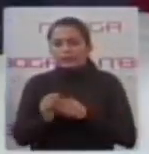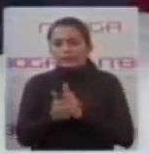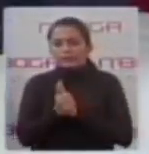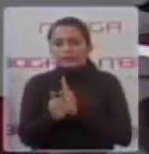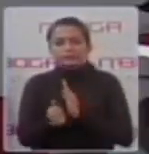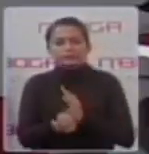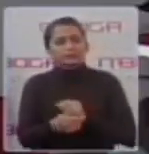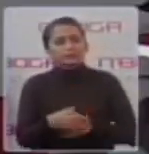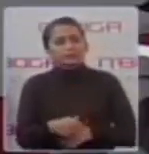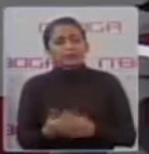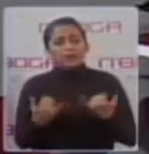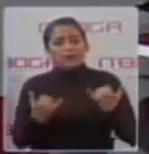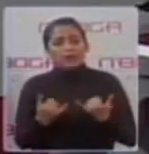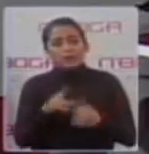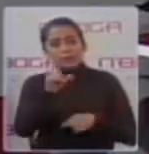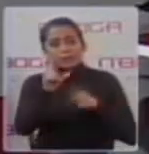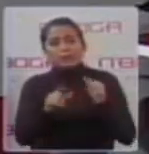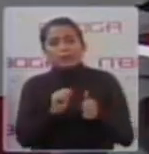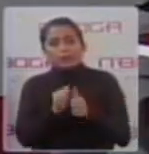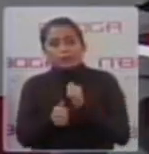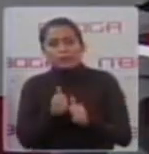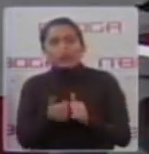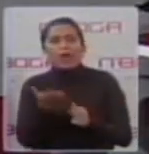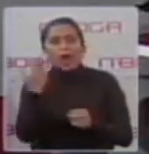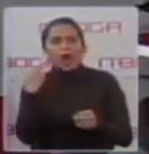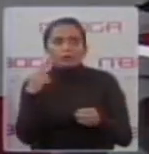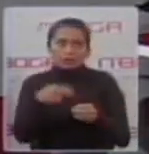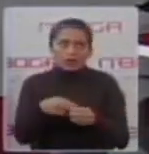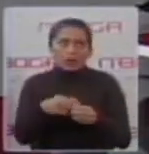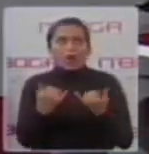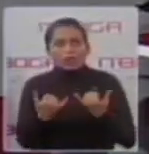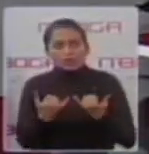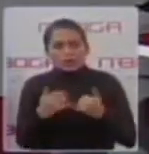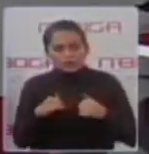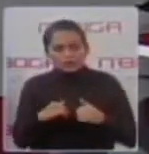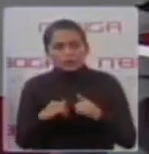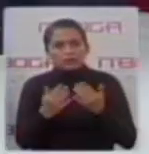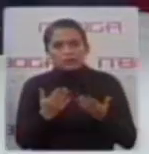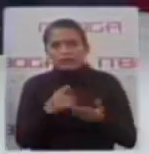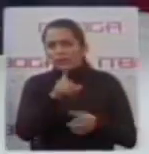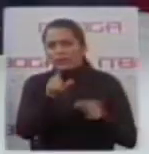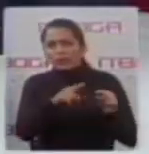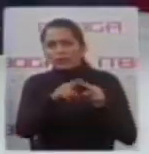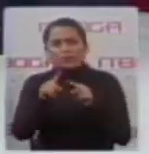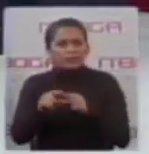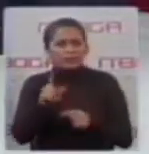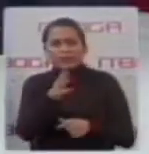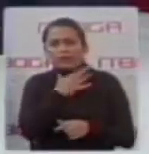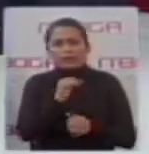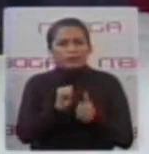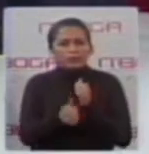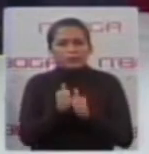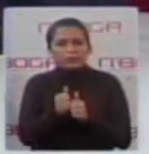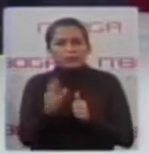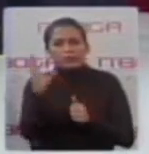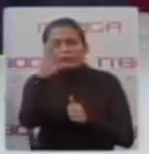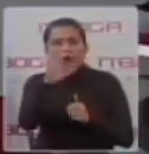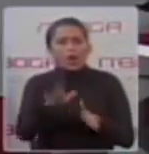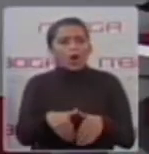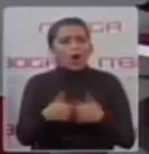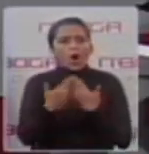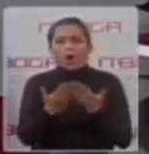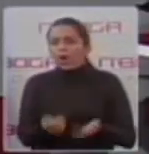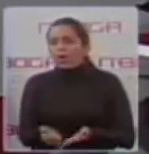usted lo mencionaba, deportistas, exdeportistas, personas involucradas en este mundo deportivo también, como yo lo mencionaba, buscan una formación en